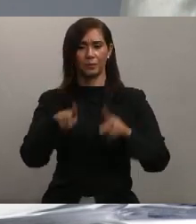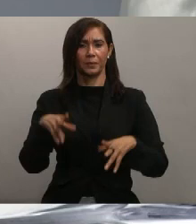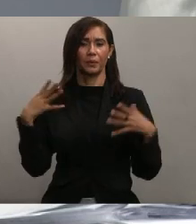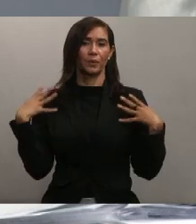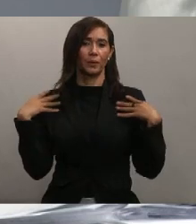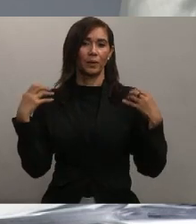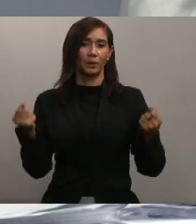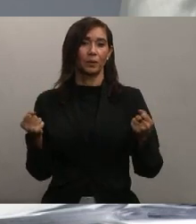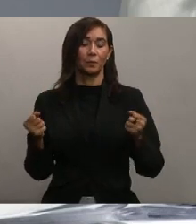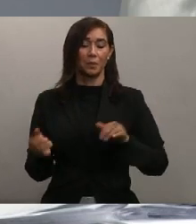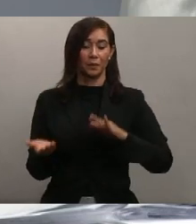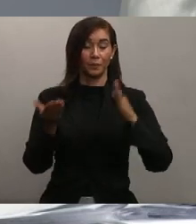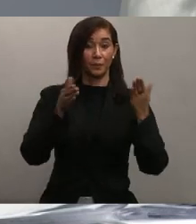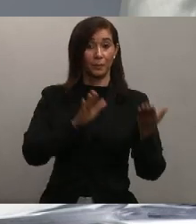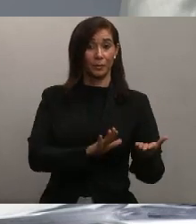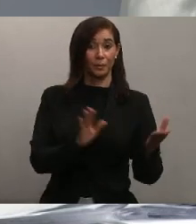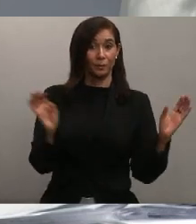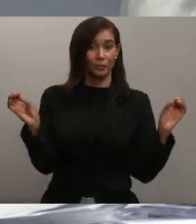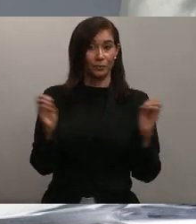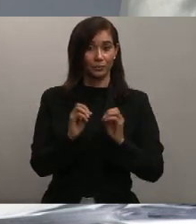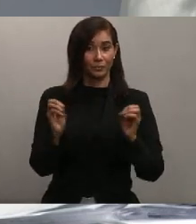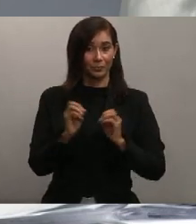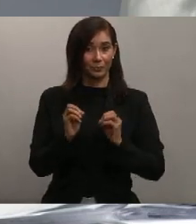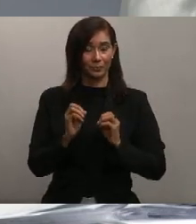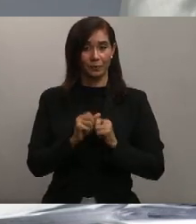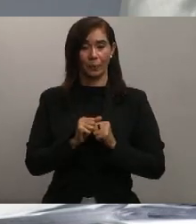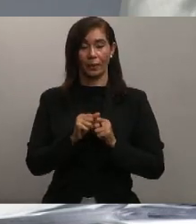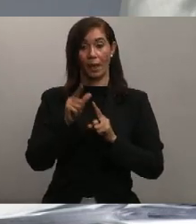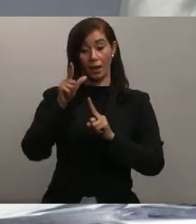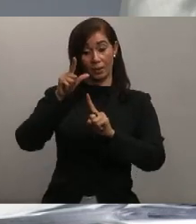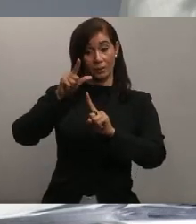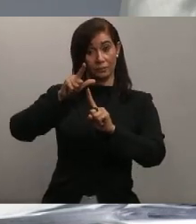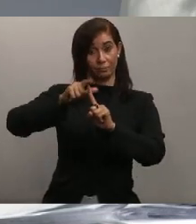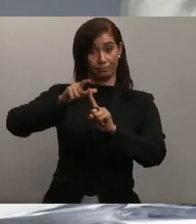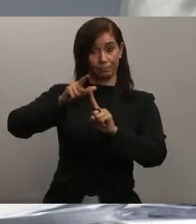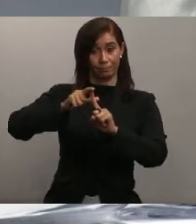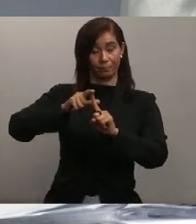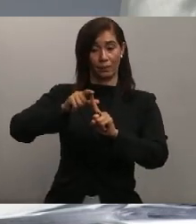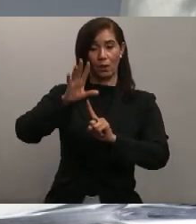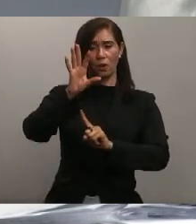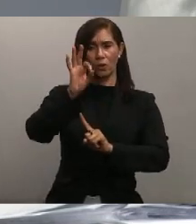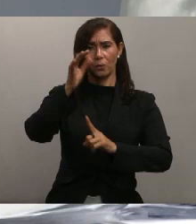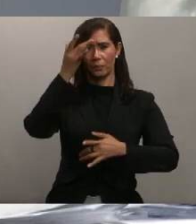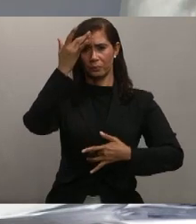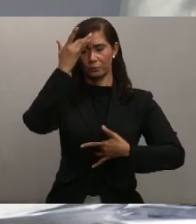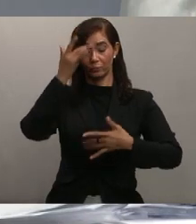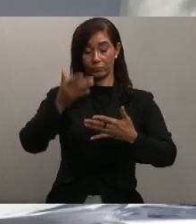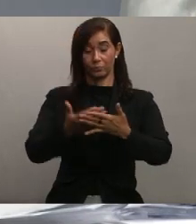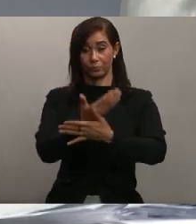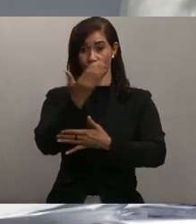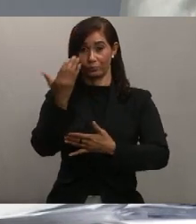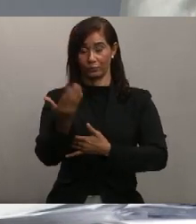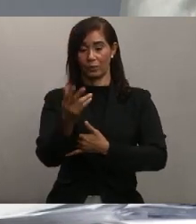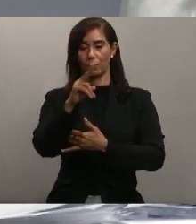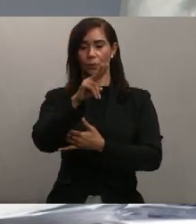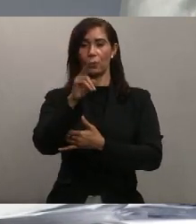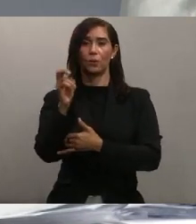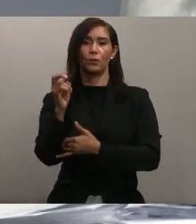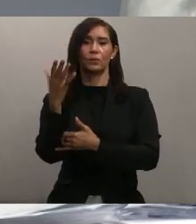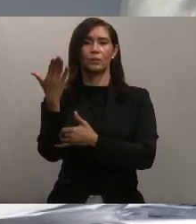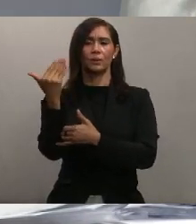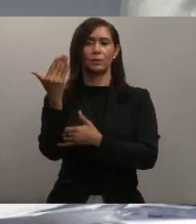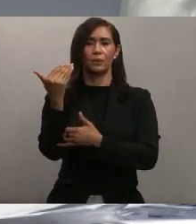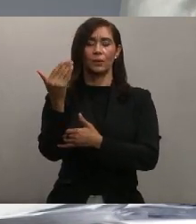recuperados, 0 fallecimiento. San Cristóbal, 9 casos nuevos,